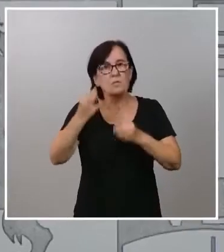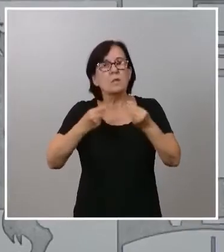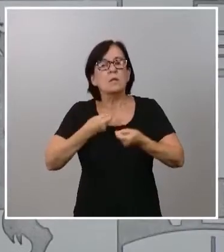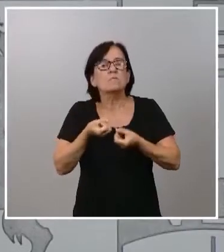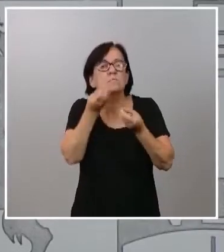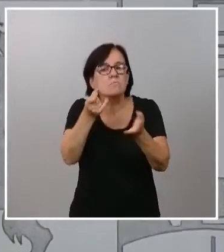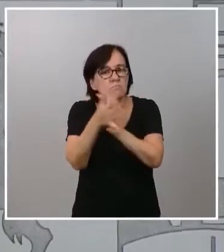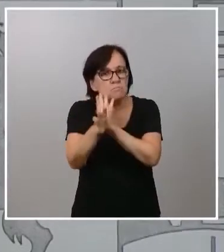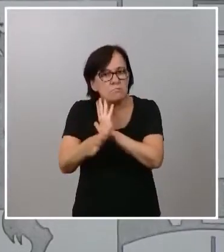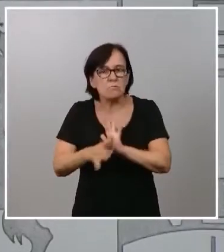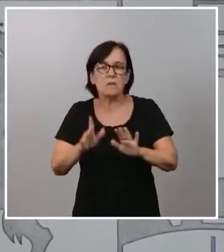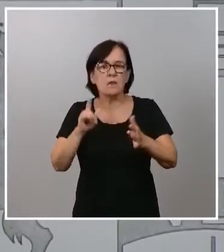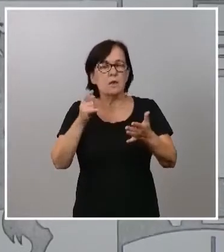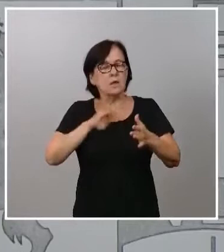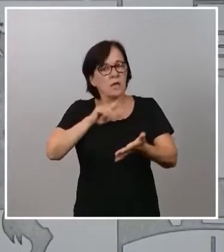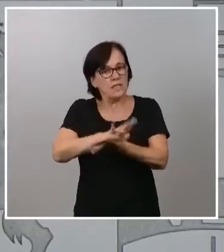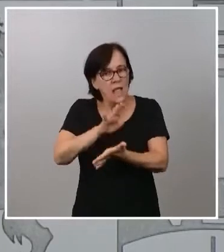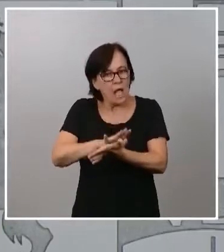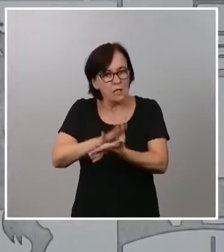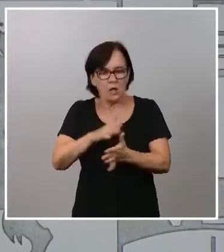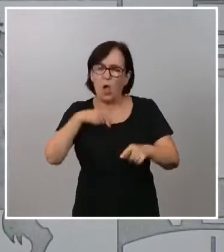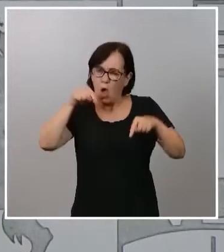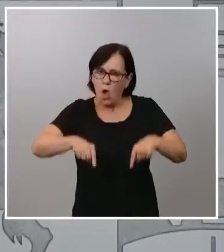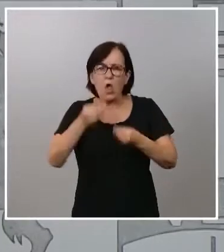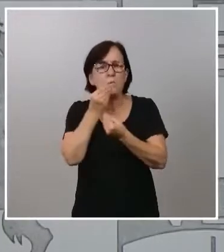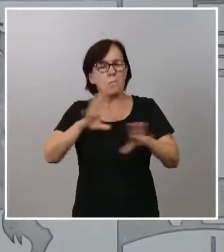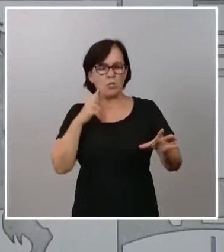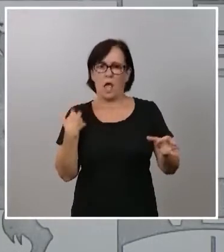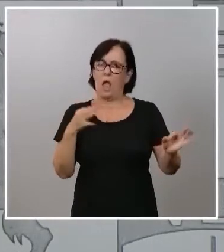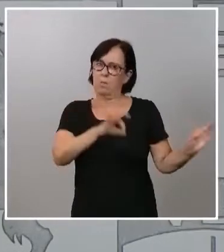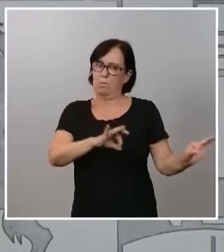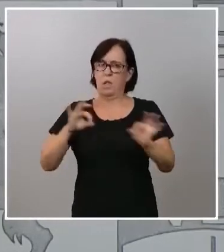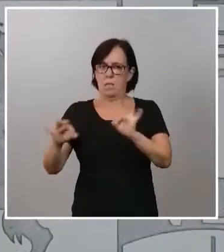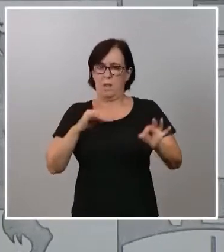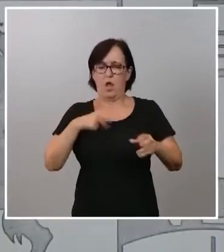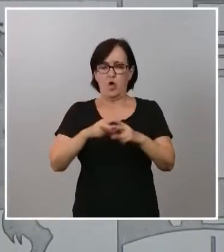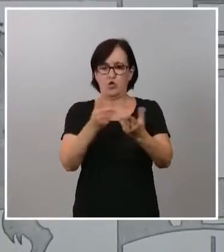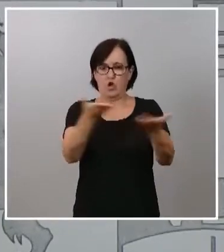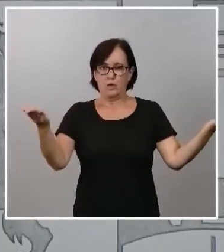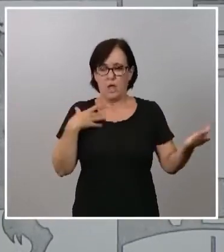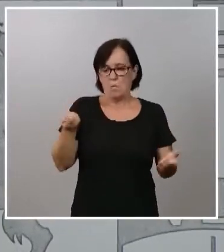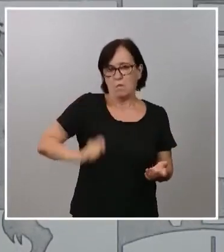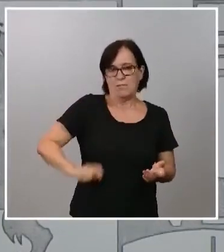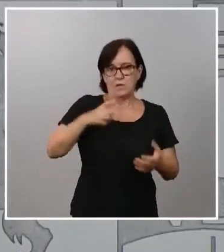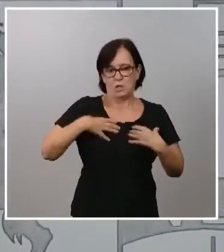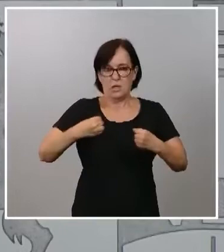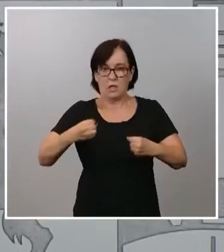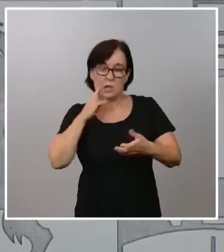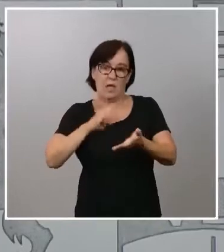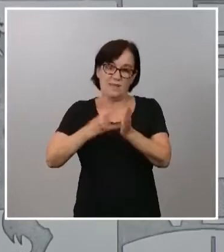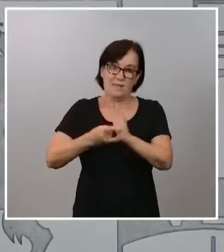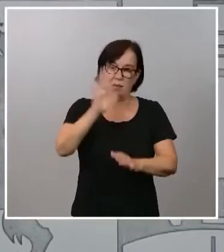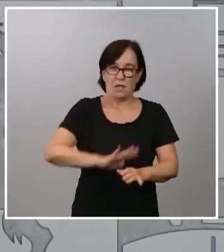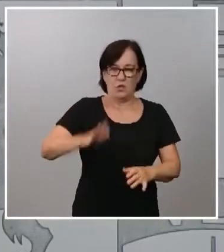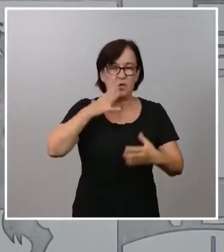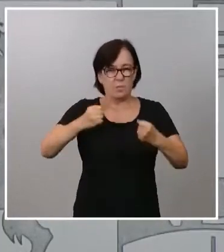porque efectivamente hoy estamos mucho mejor preparados como sociedad, como profesionales sanitarios en el Sistema Nacional de Salud para hacer frente